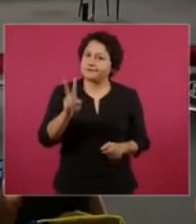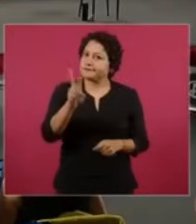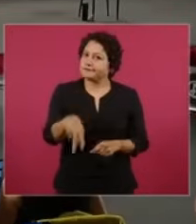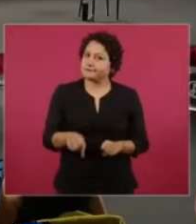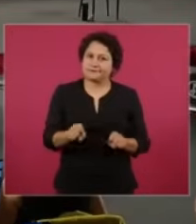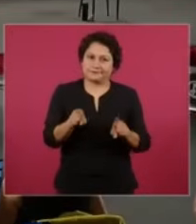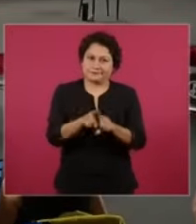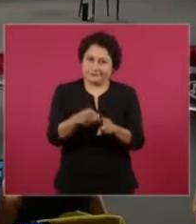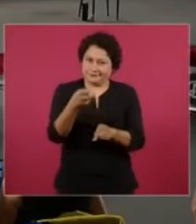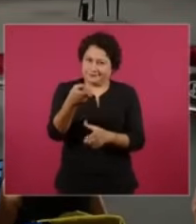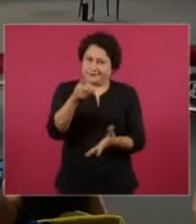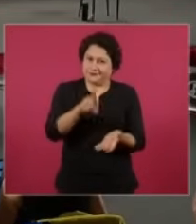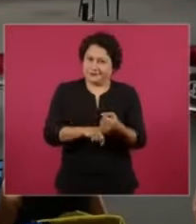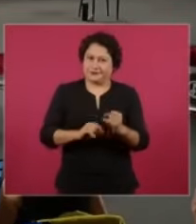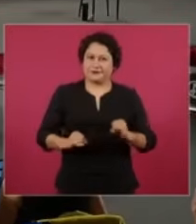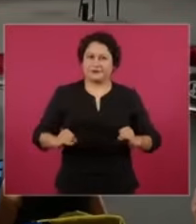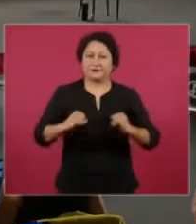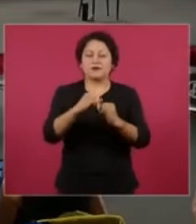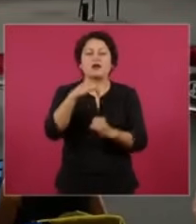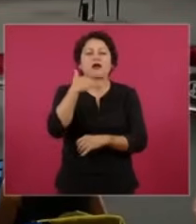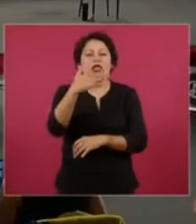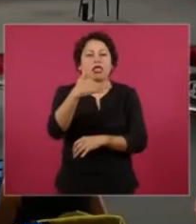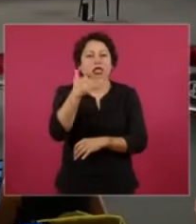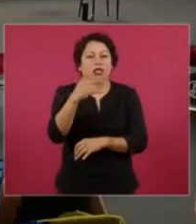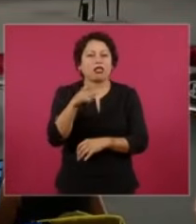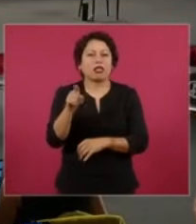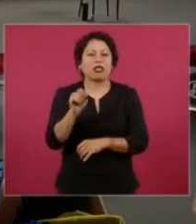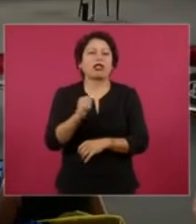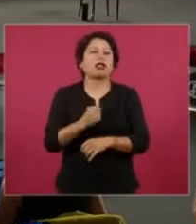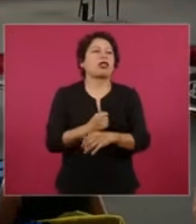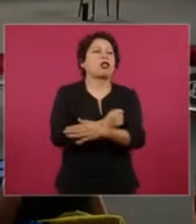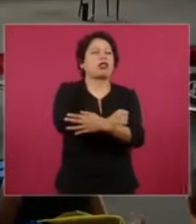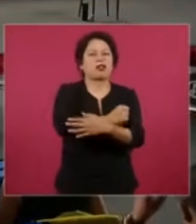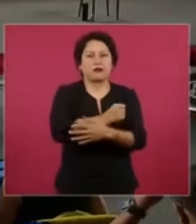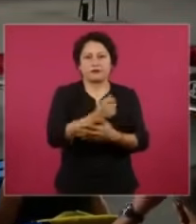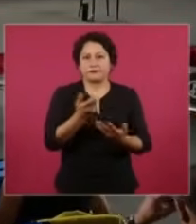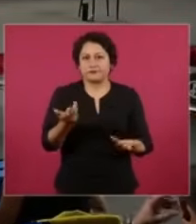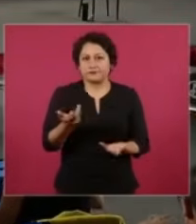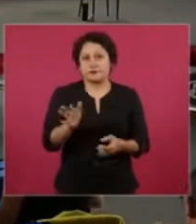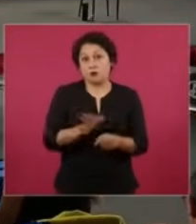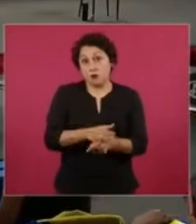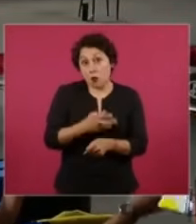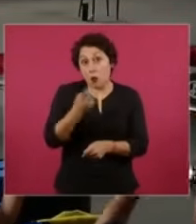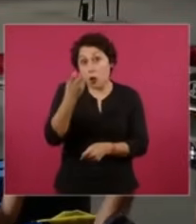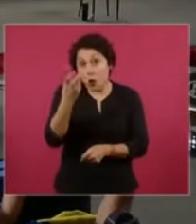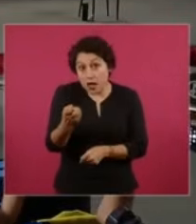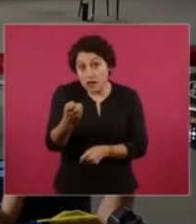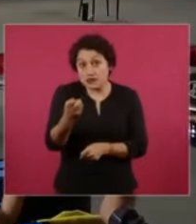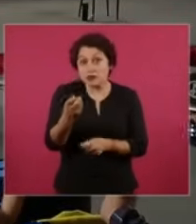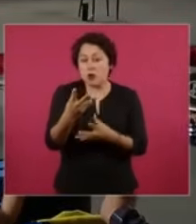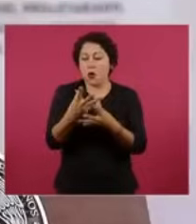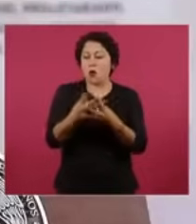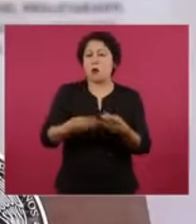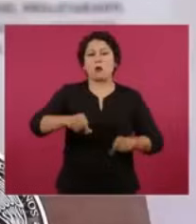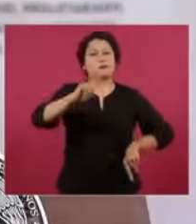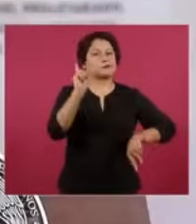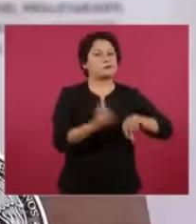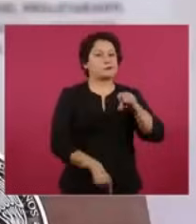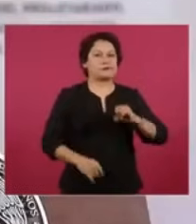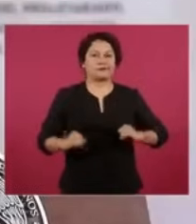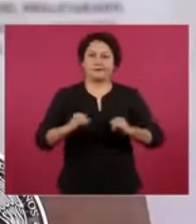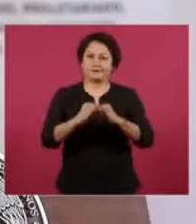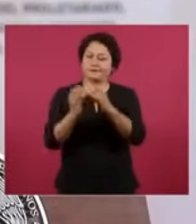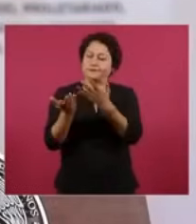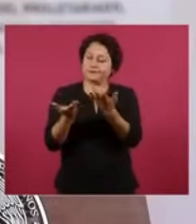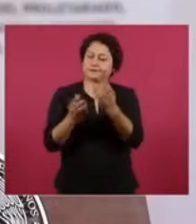de corrupción y amiguismos, fue que desapareció. Pero vamos a ver, también